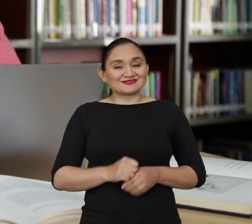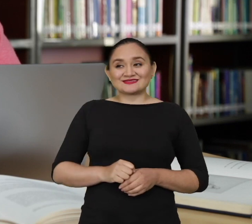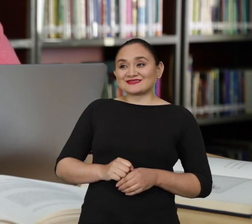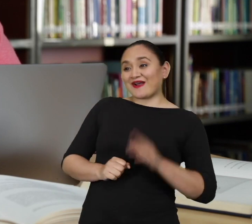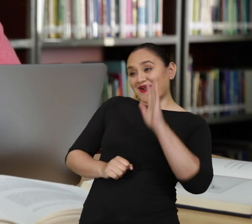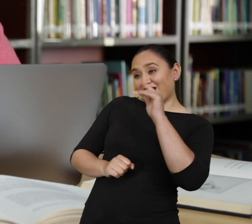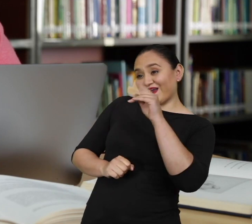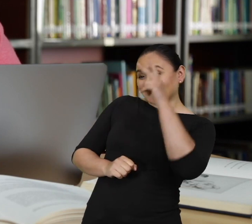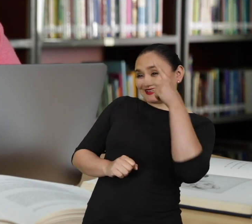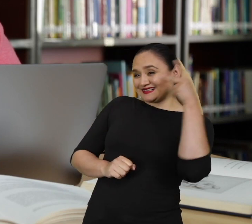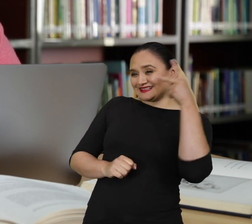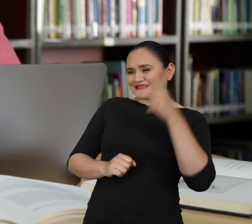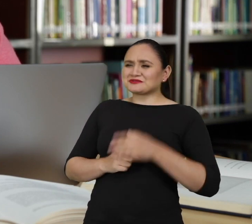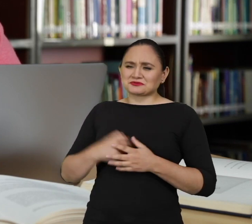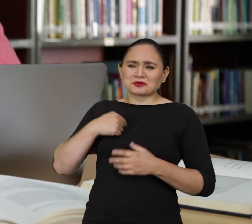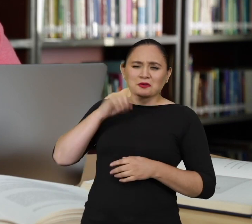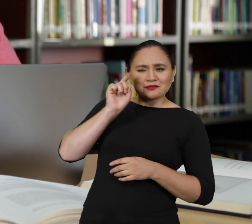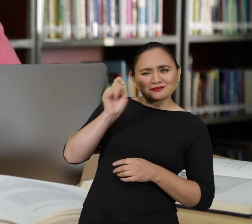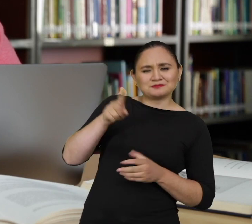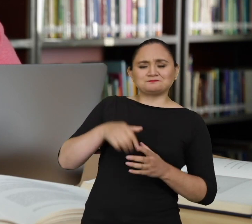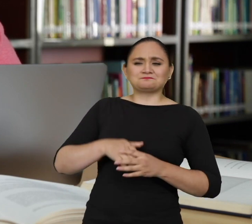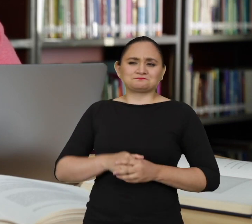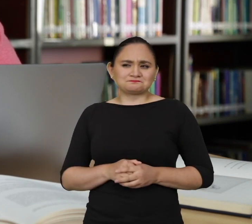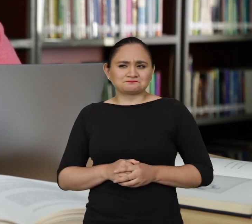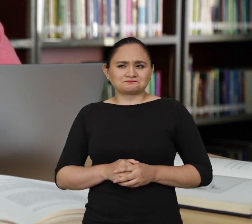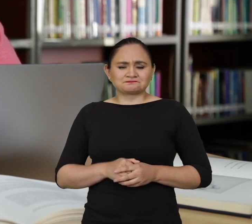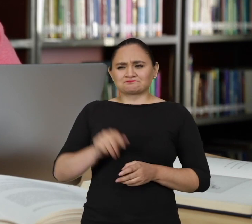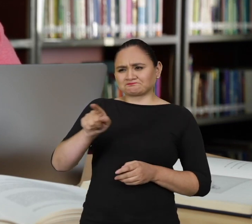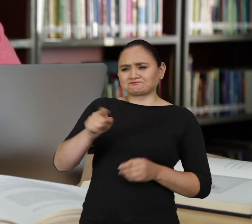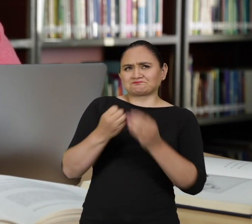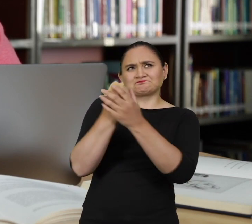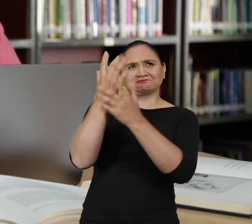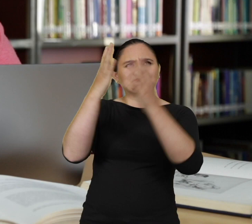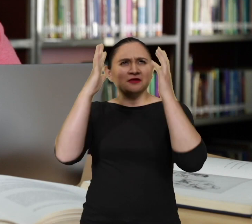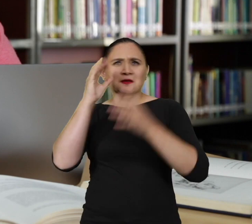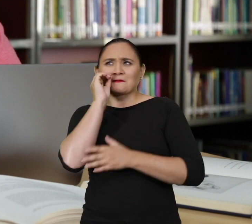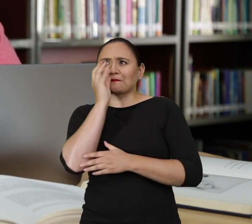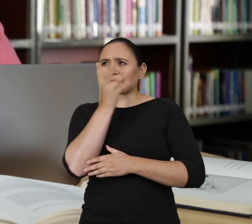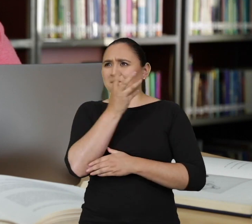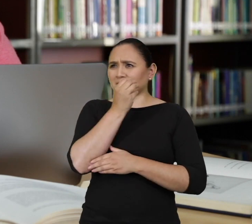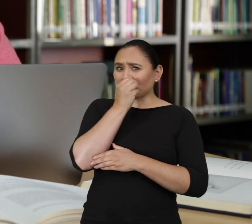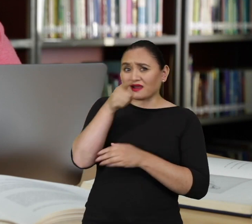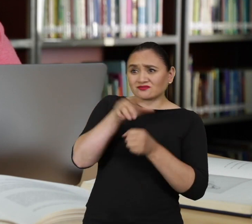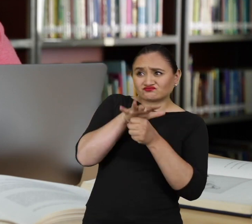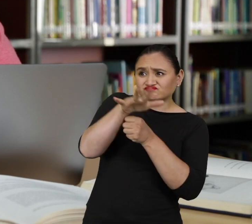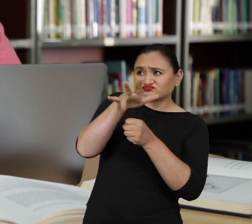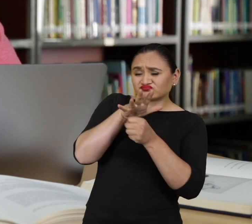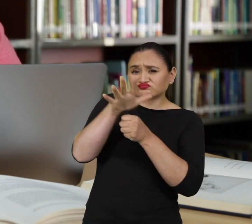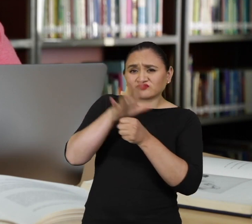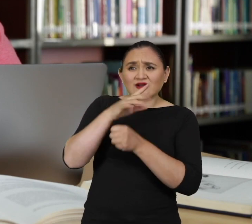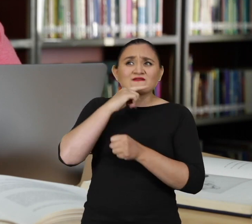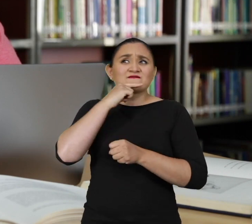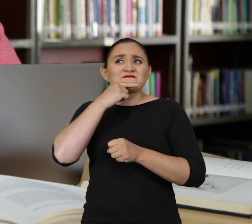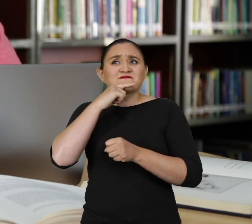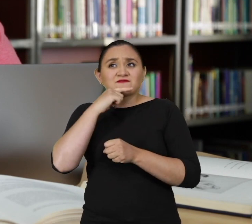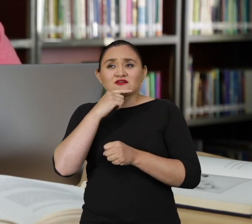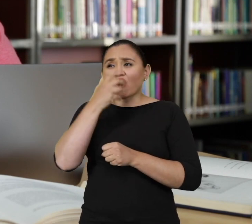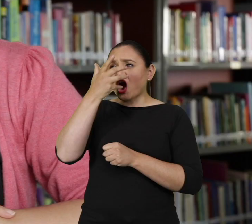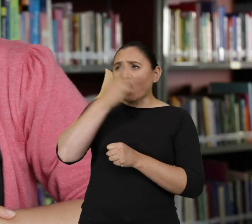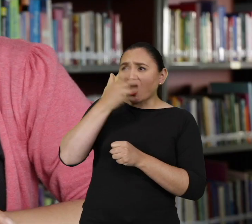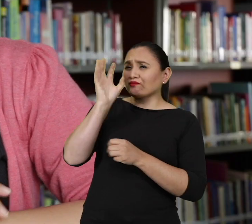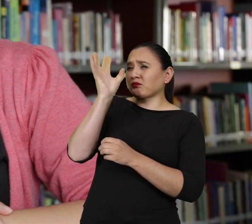Hola, Sofi. Hola, Priscila. Tengo una pregunta para ti. ¿Cómo se puede entender los efectos del cambio climático en las